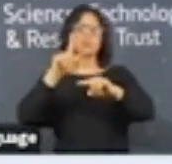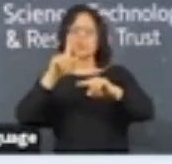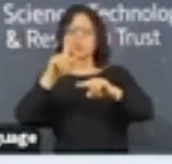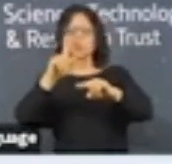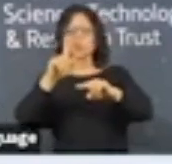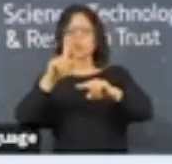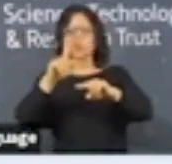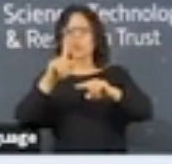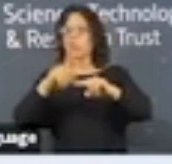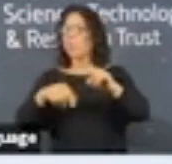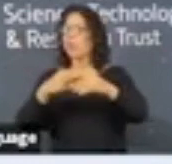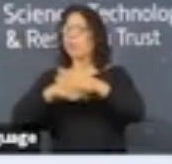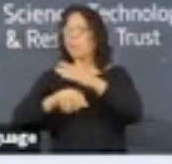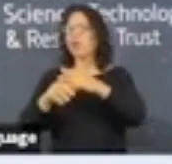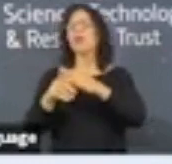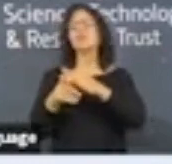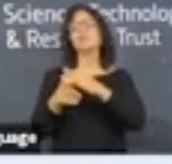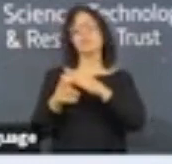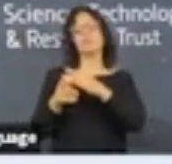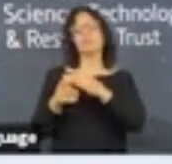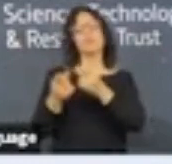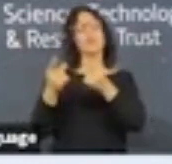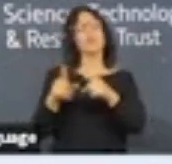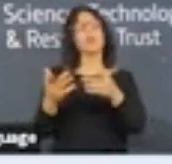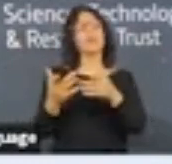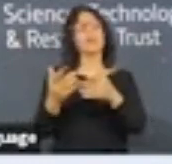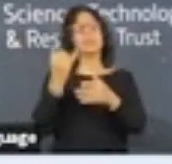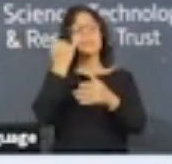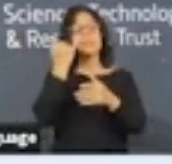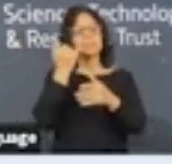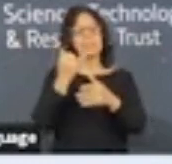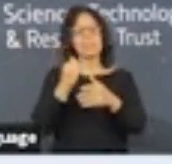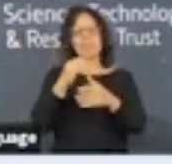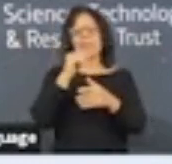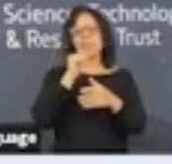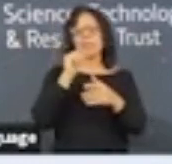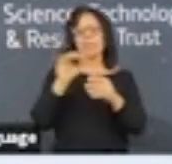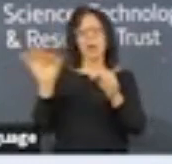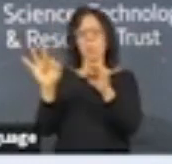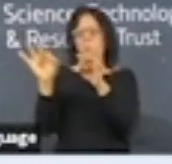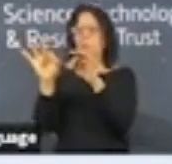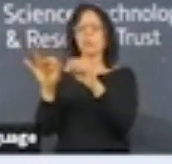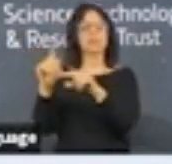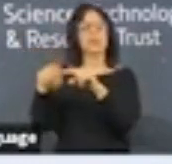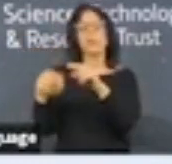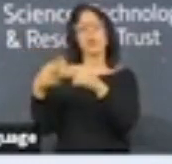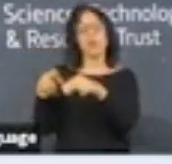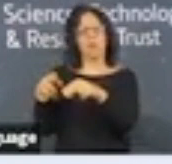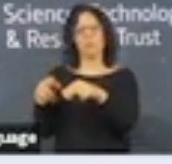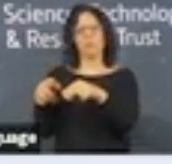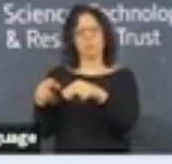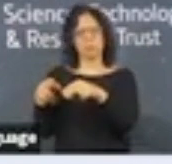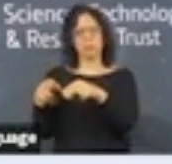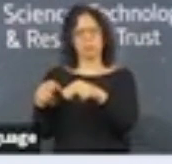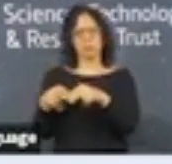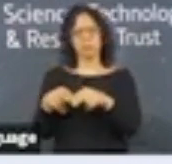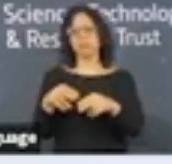hembras, los huevos no son fértiles, o la liberación de machos modificados genéticamente, que